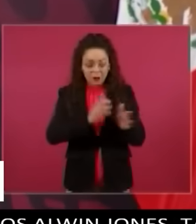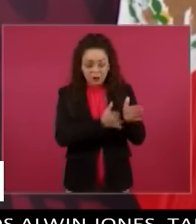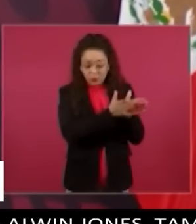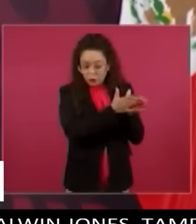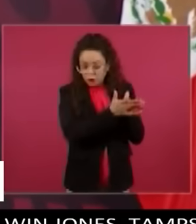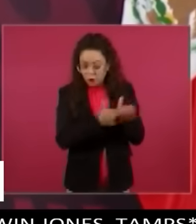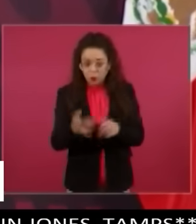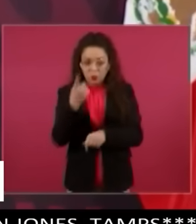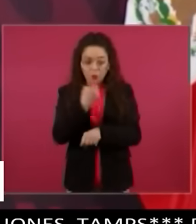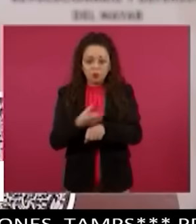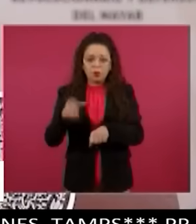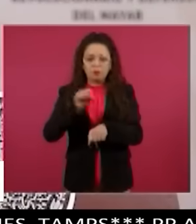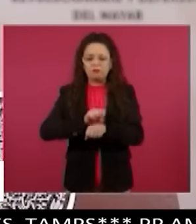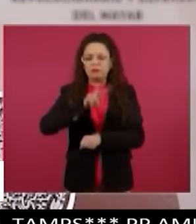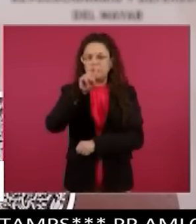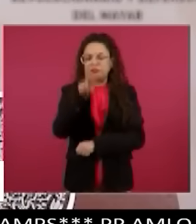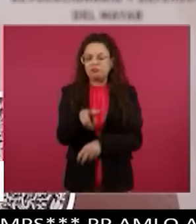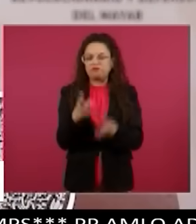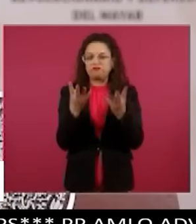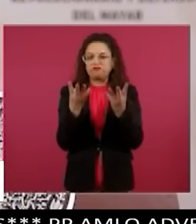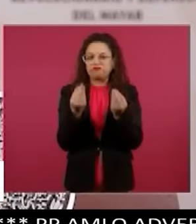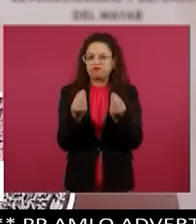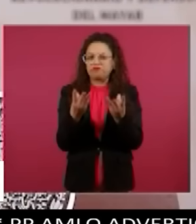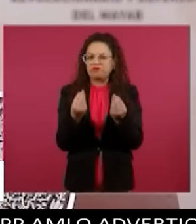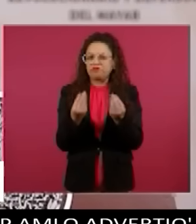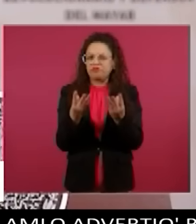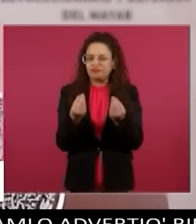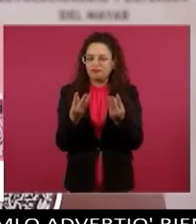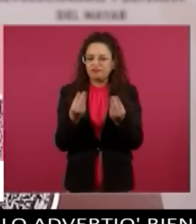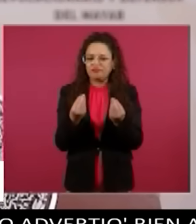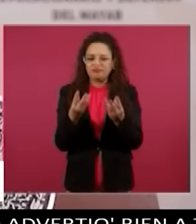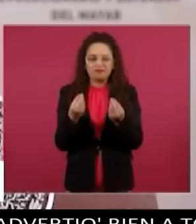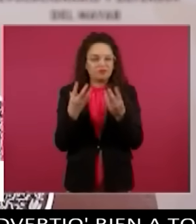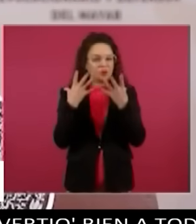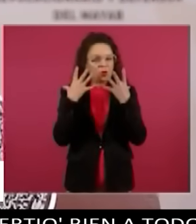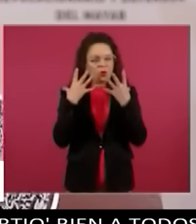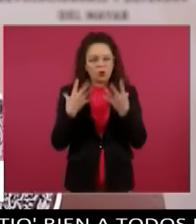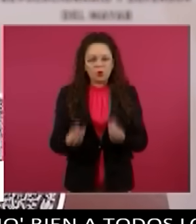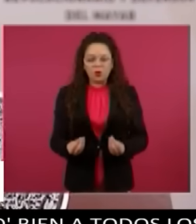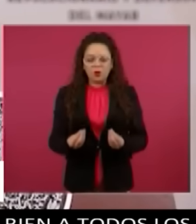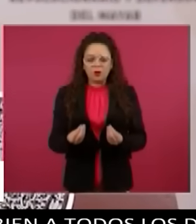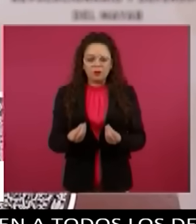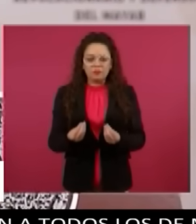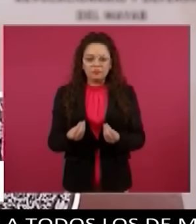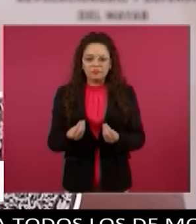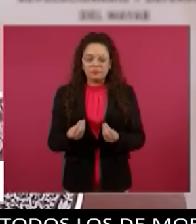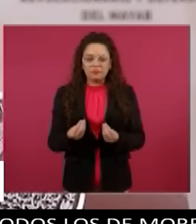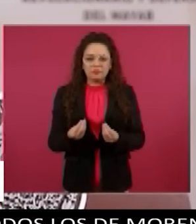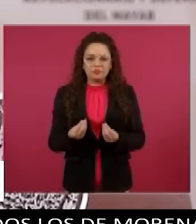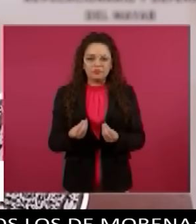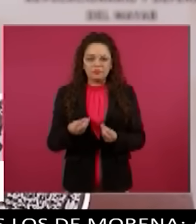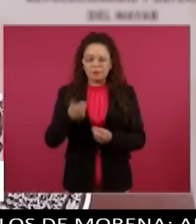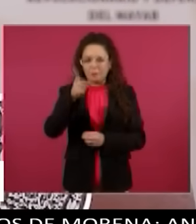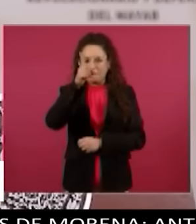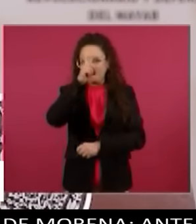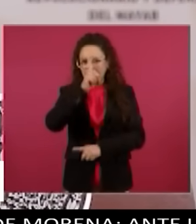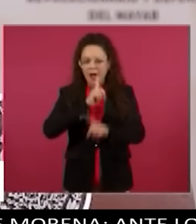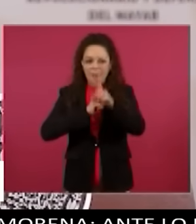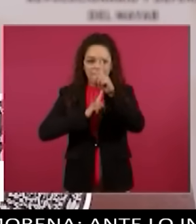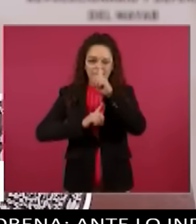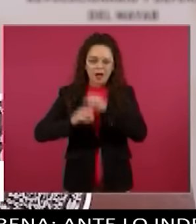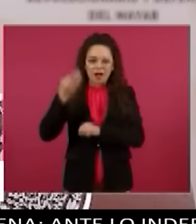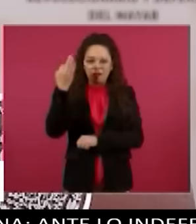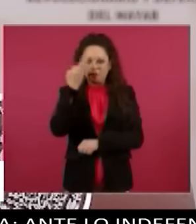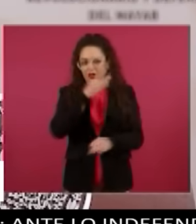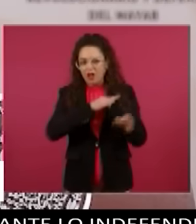salgan con que la ley es la ley. O diciendo también que ninguna ley está por encima de mí porque yo tengo